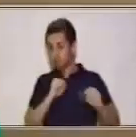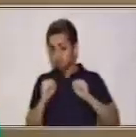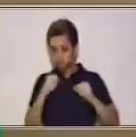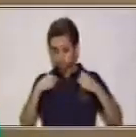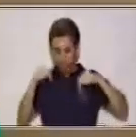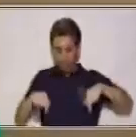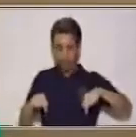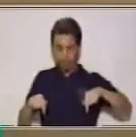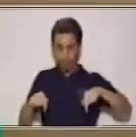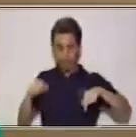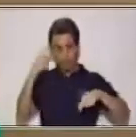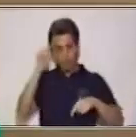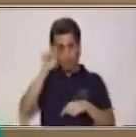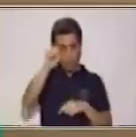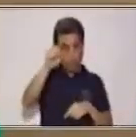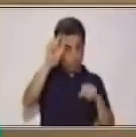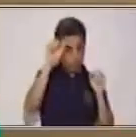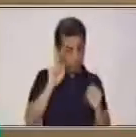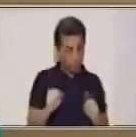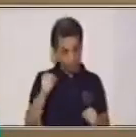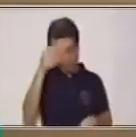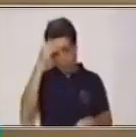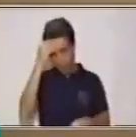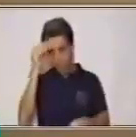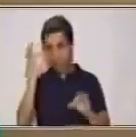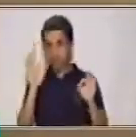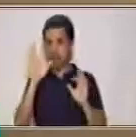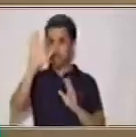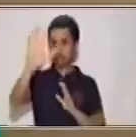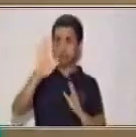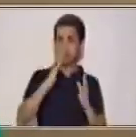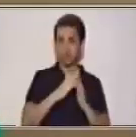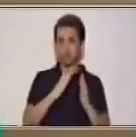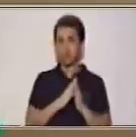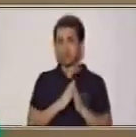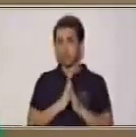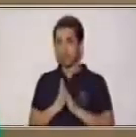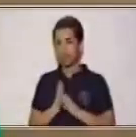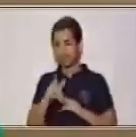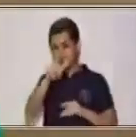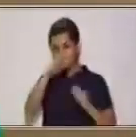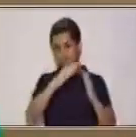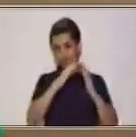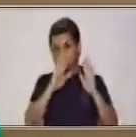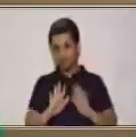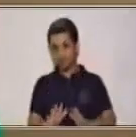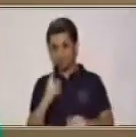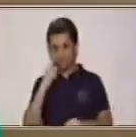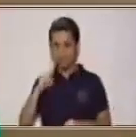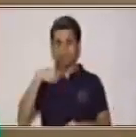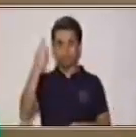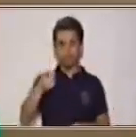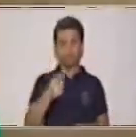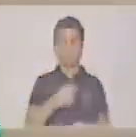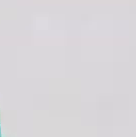acá para que tú puedas estar aprendiendo en casa. Así que quédate en casa. Nos vemos hasta una próxima.